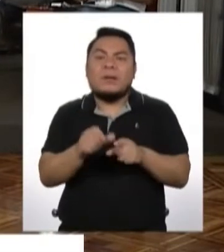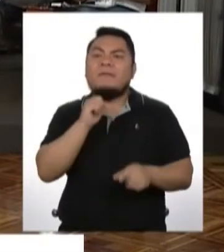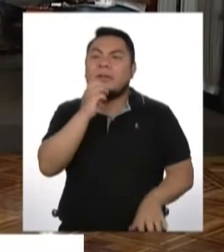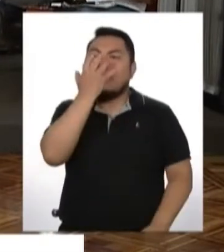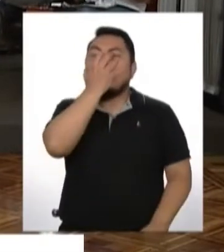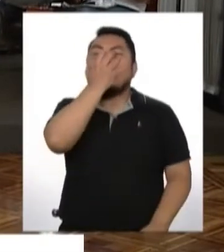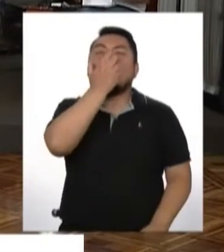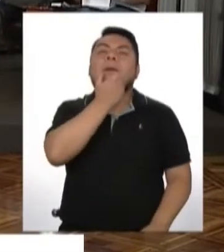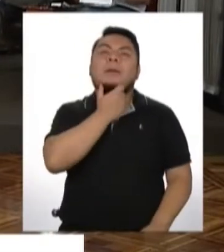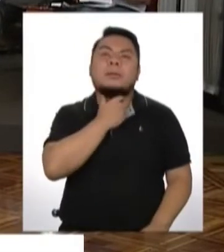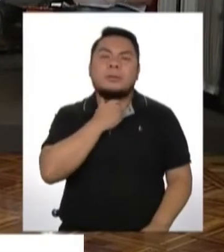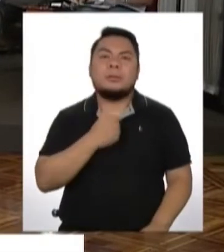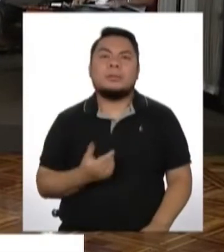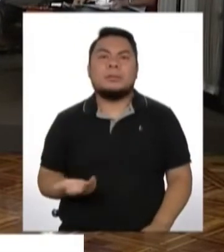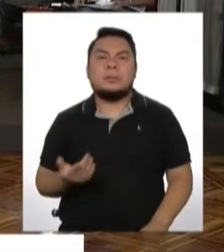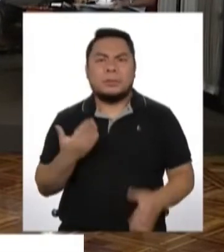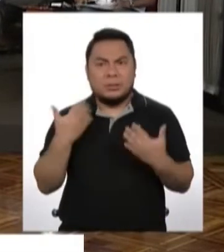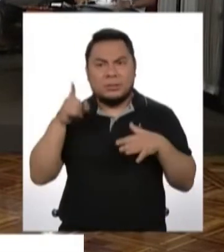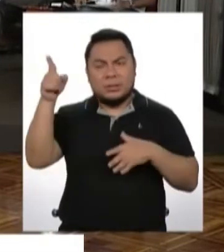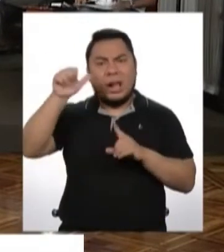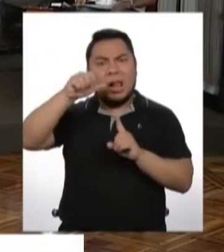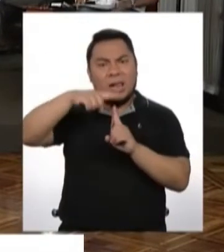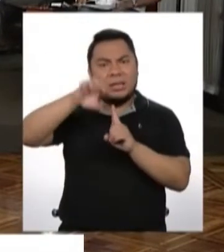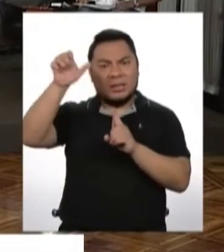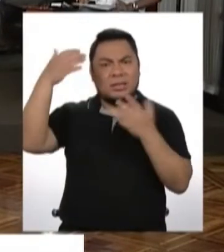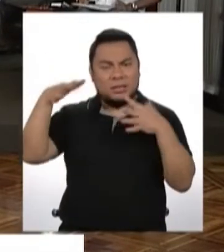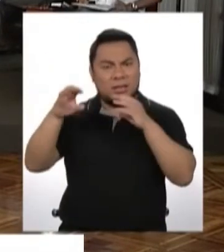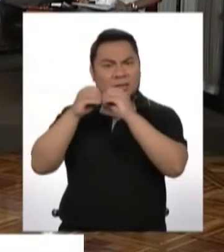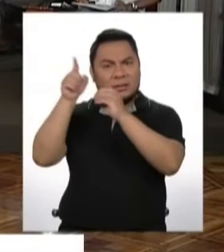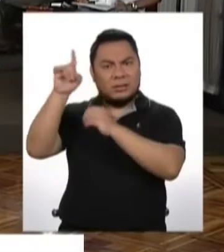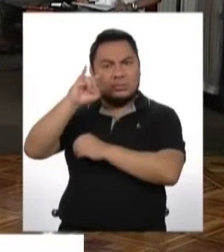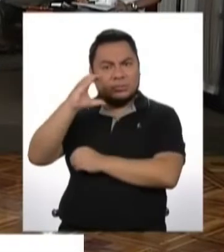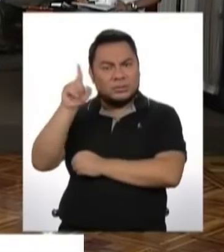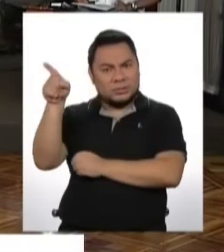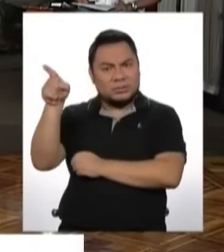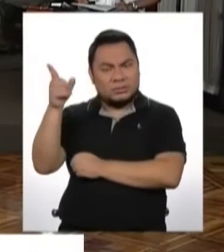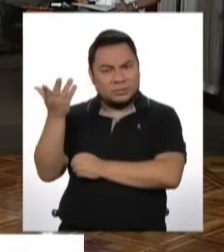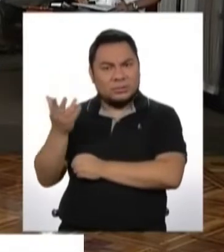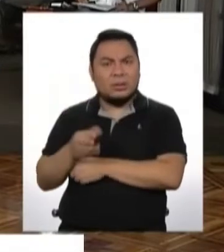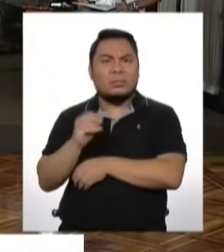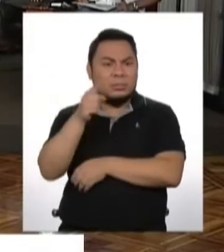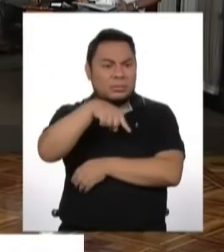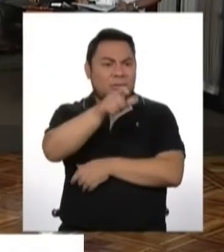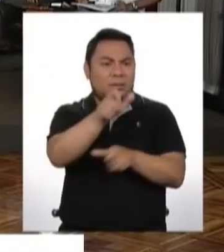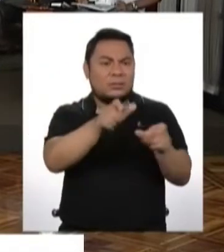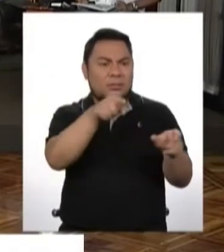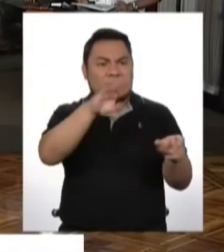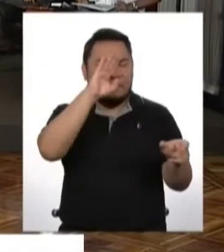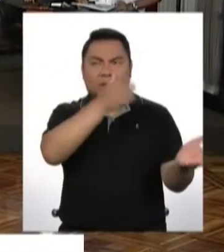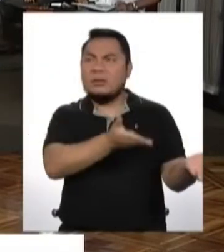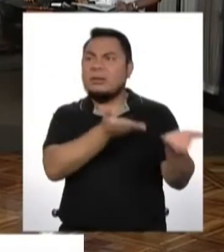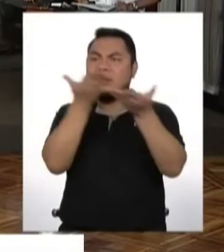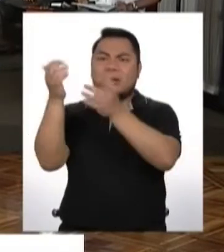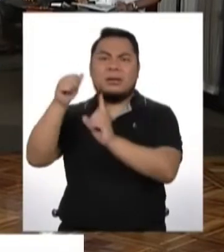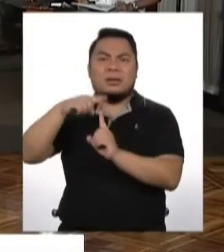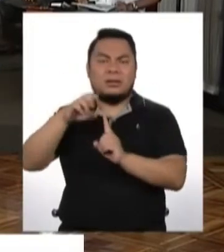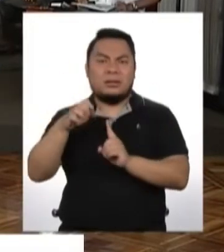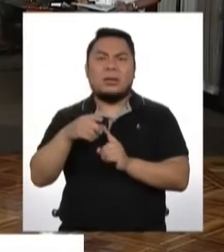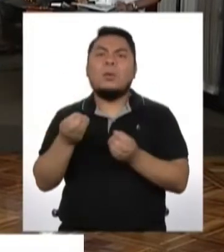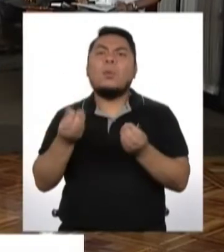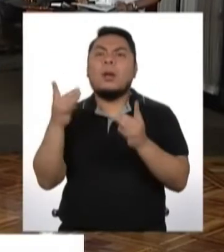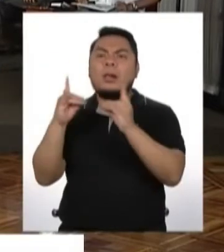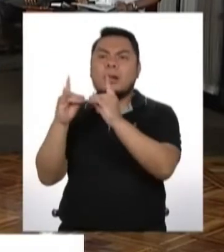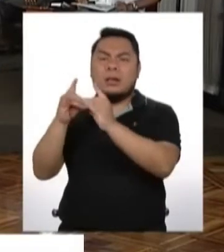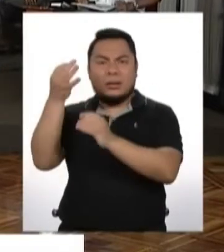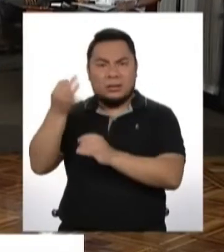respiradores. ¿No estaba habilitado el hospital de ATE para pacientes en UCI? ¿Por qué no fueron remitidos a ATE? ¿Cuál es la capacidad real de